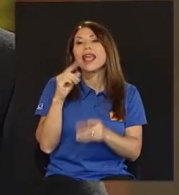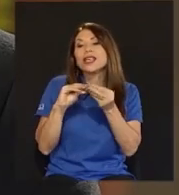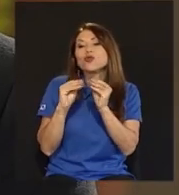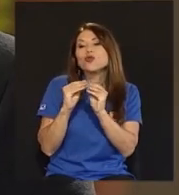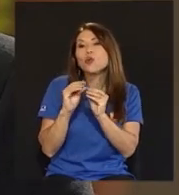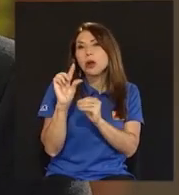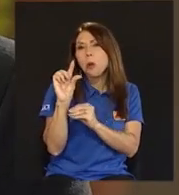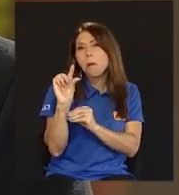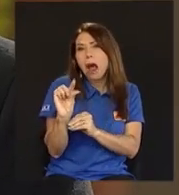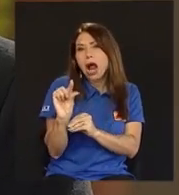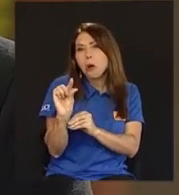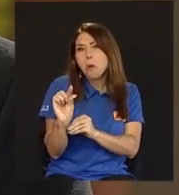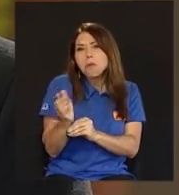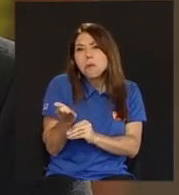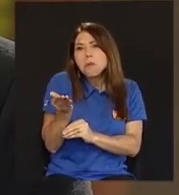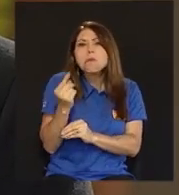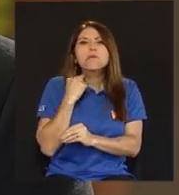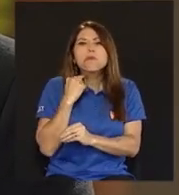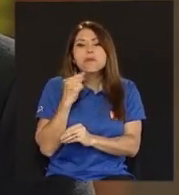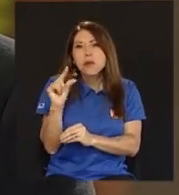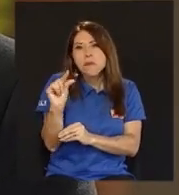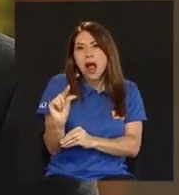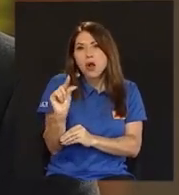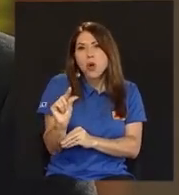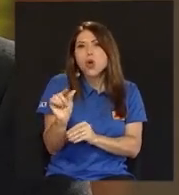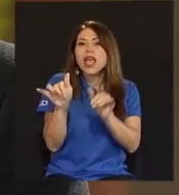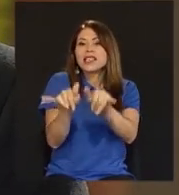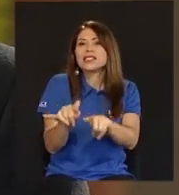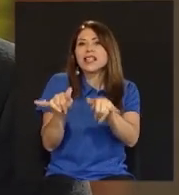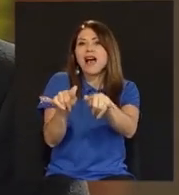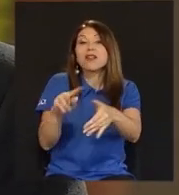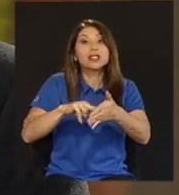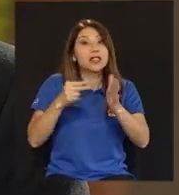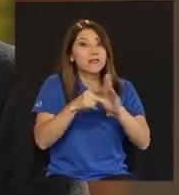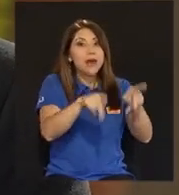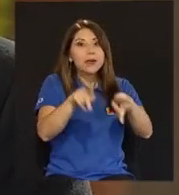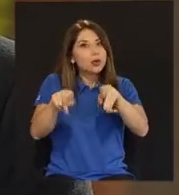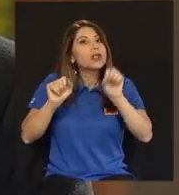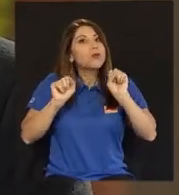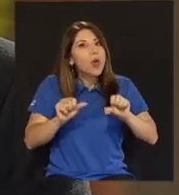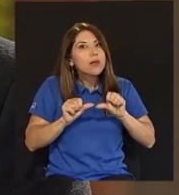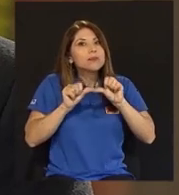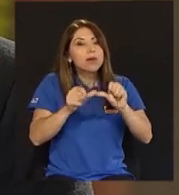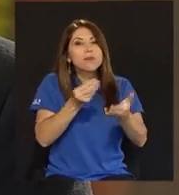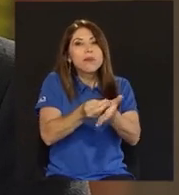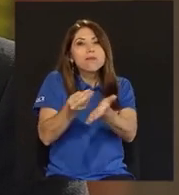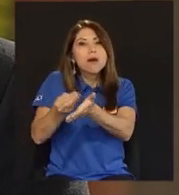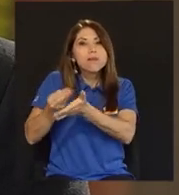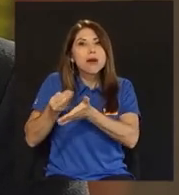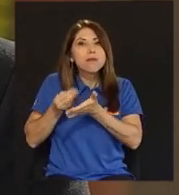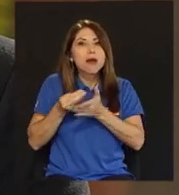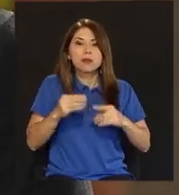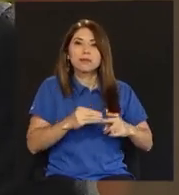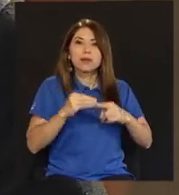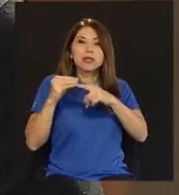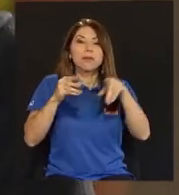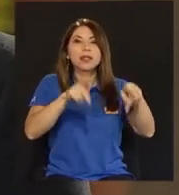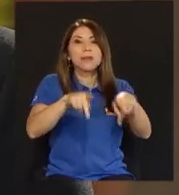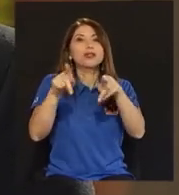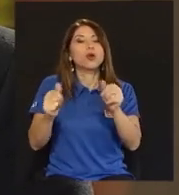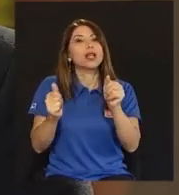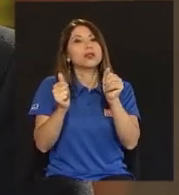relativamente se le mantiene el poder de compra a las personas, sobre todo a los grupos de ingresos bajos y fijos.